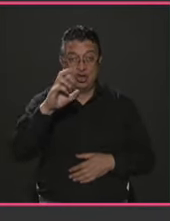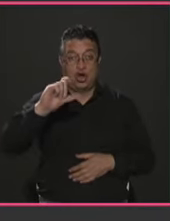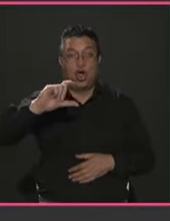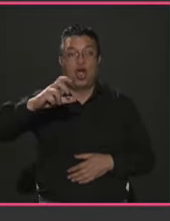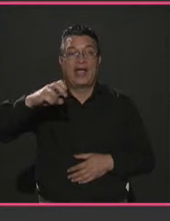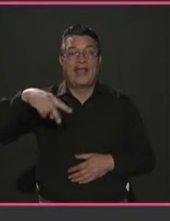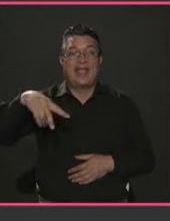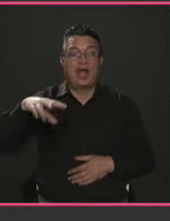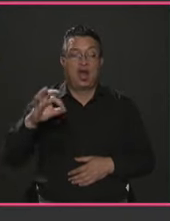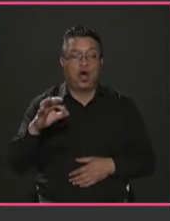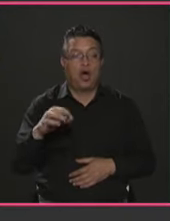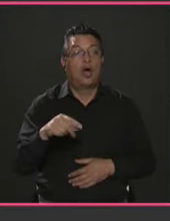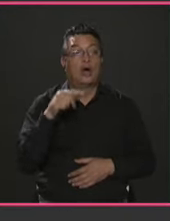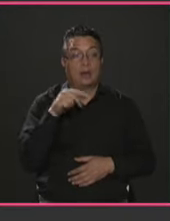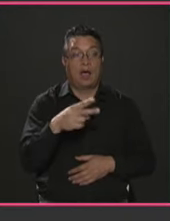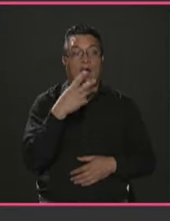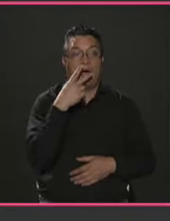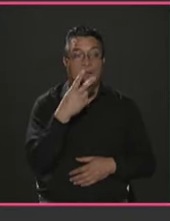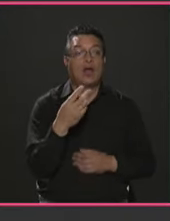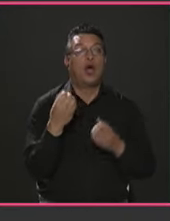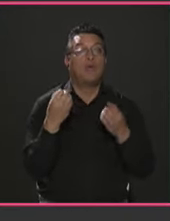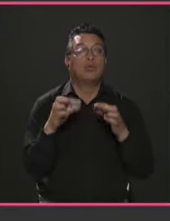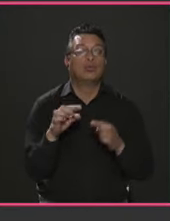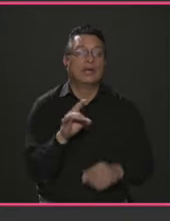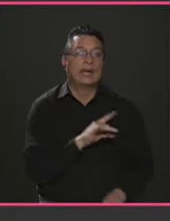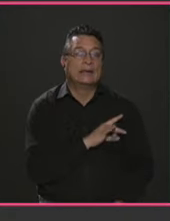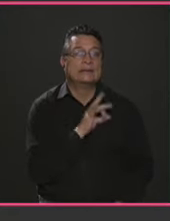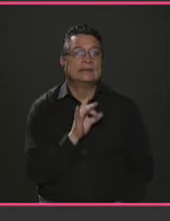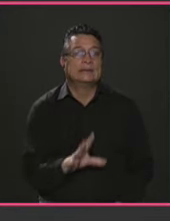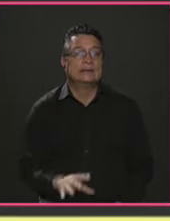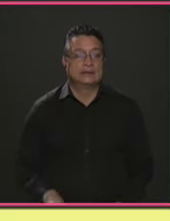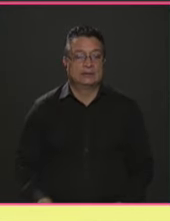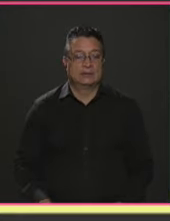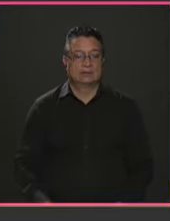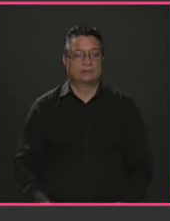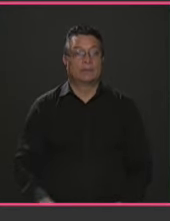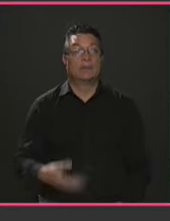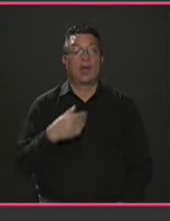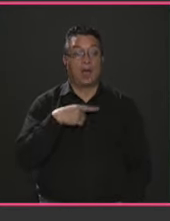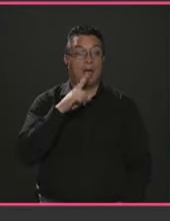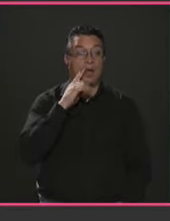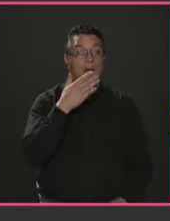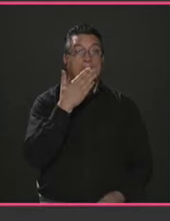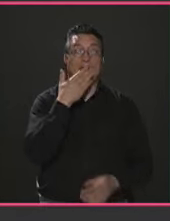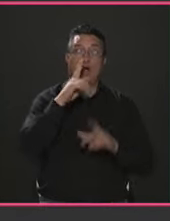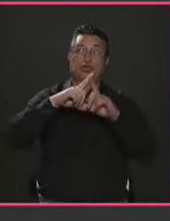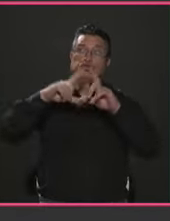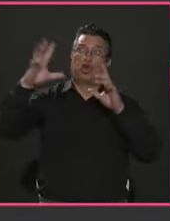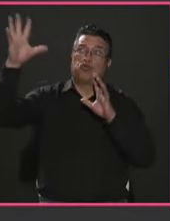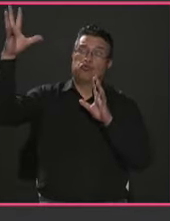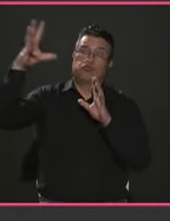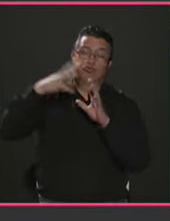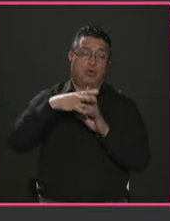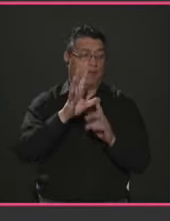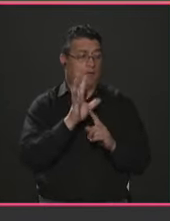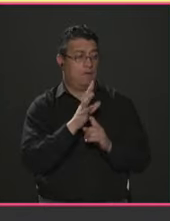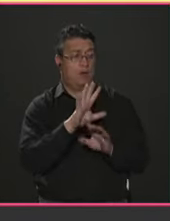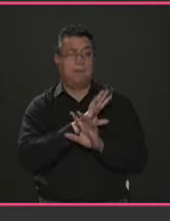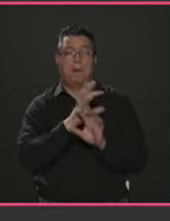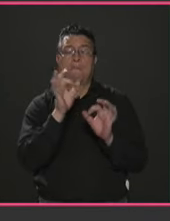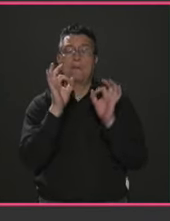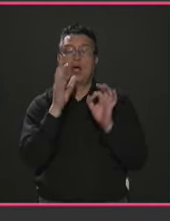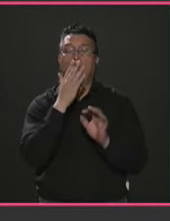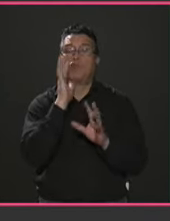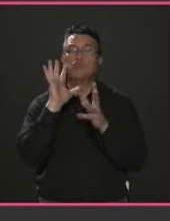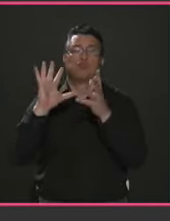eh veamos la oportunidad para Chile tenemos la mejor radiación solar y los vientos más extraordinarios